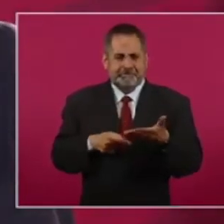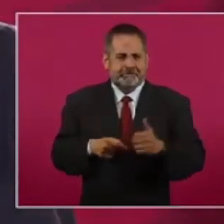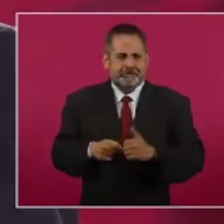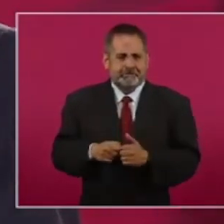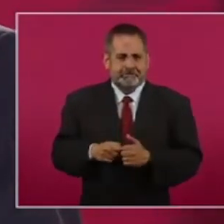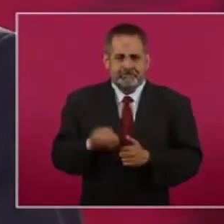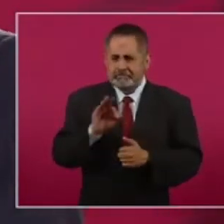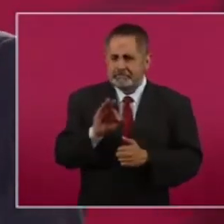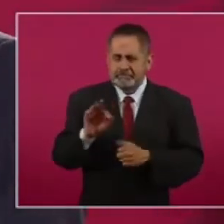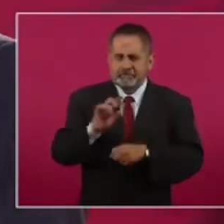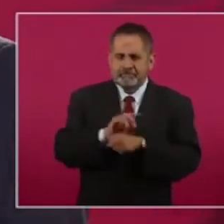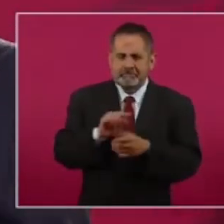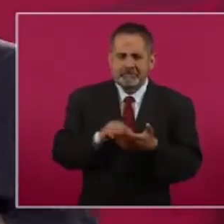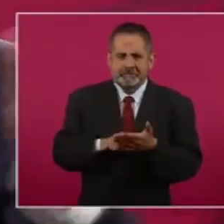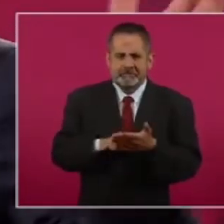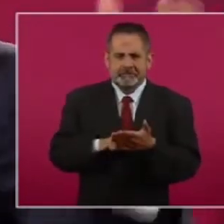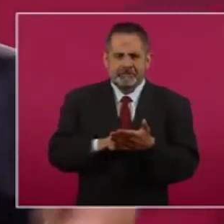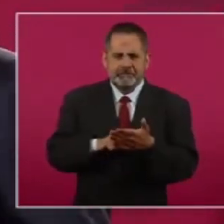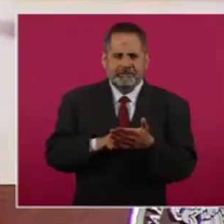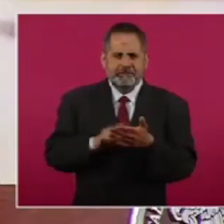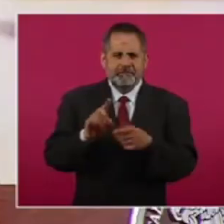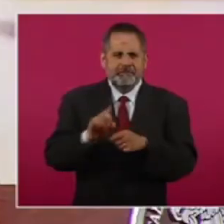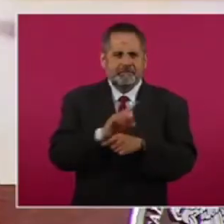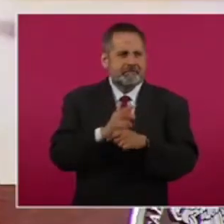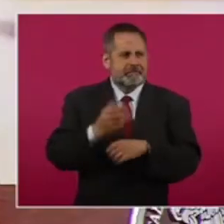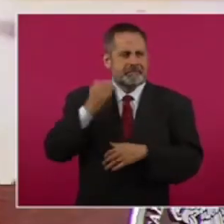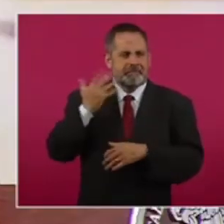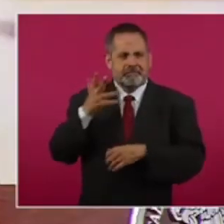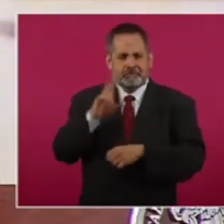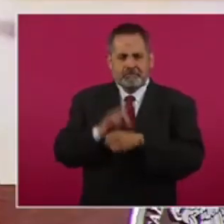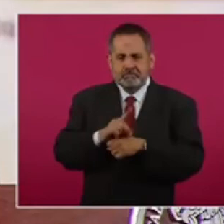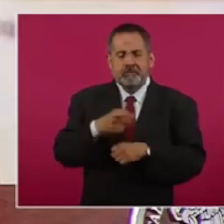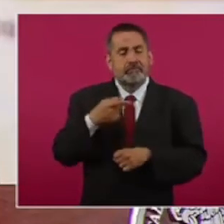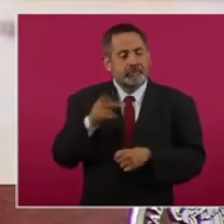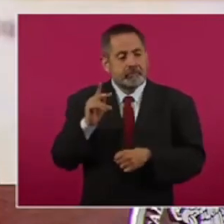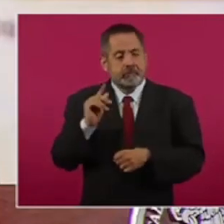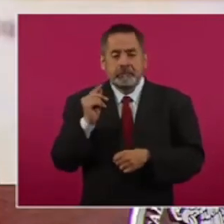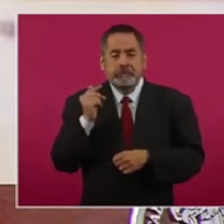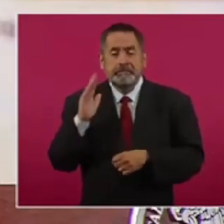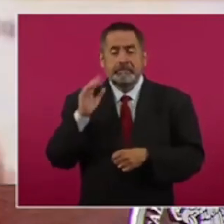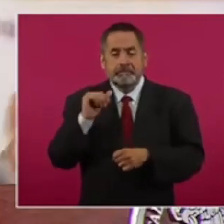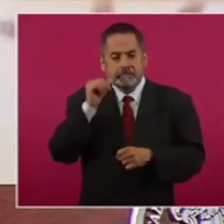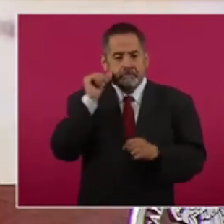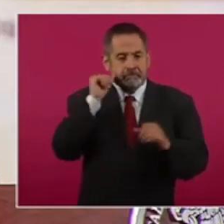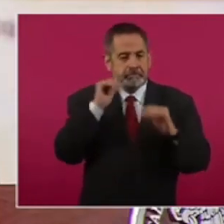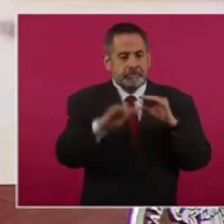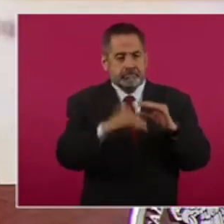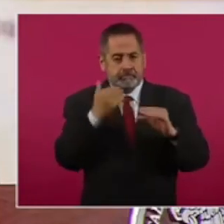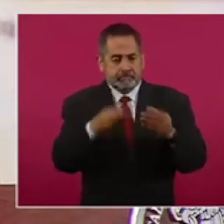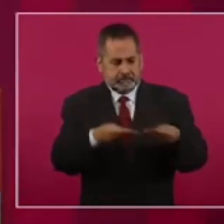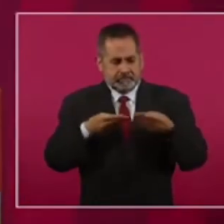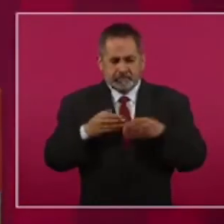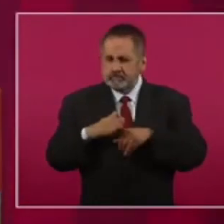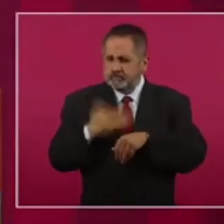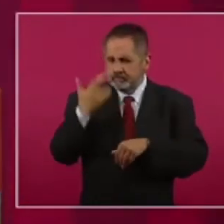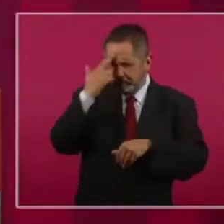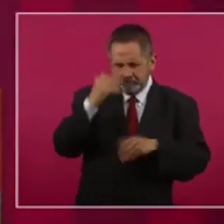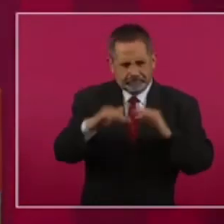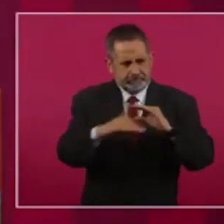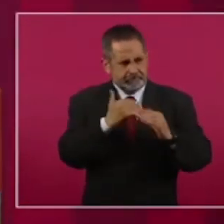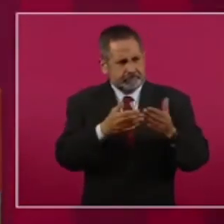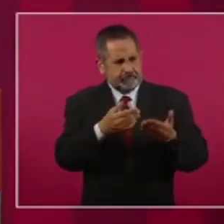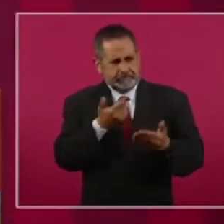está fechada de hace 5 días, pero me llegó ayer. Ya voy a averiguar por qué